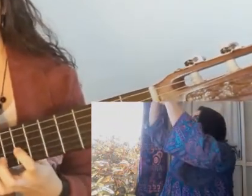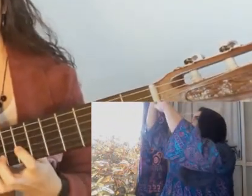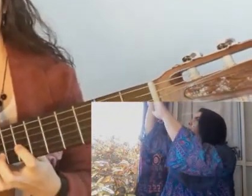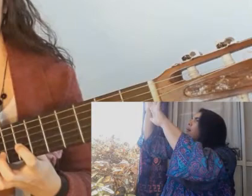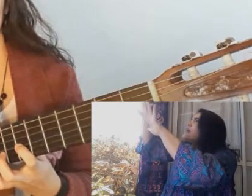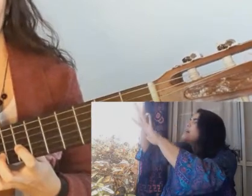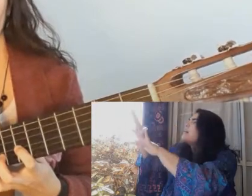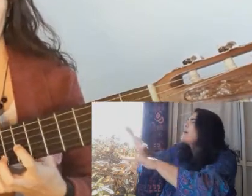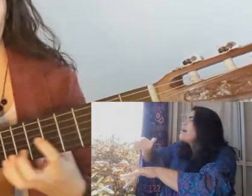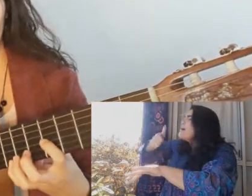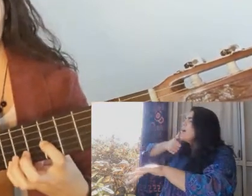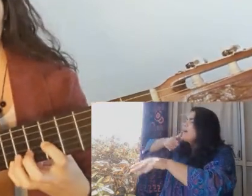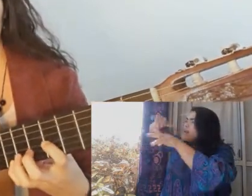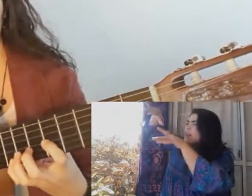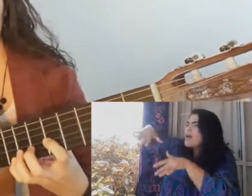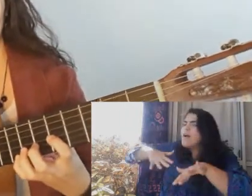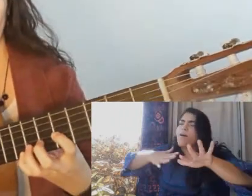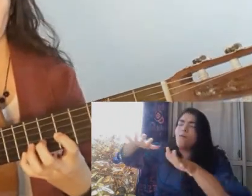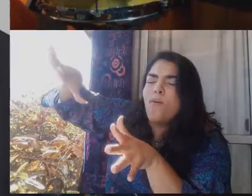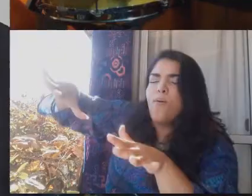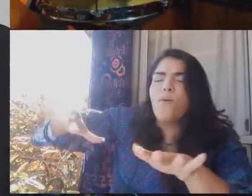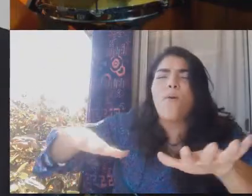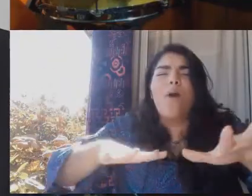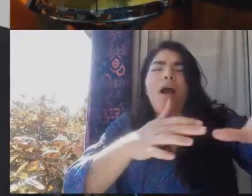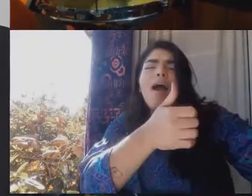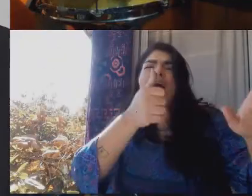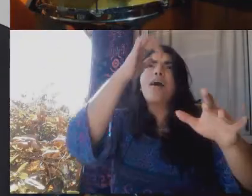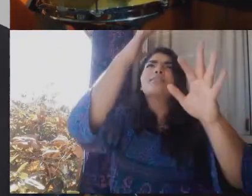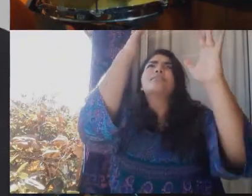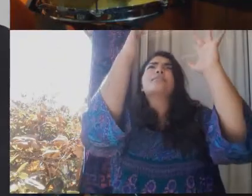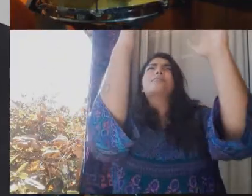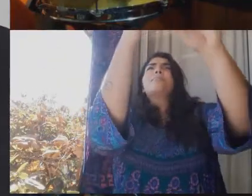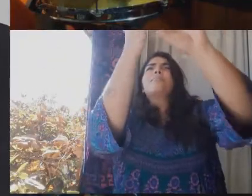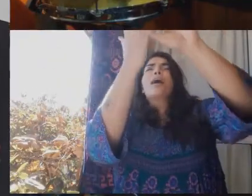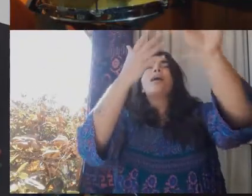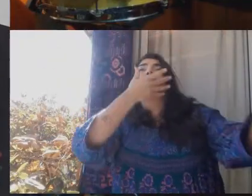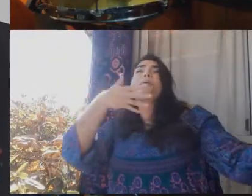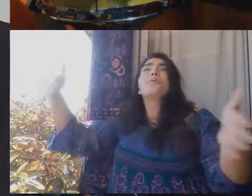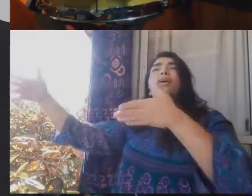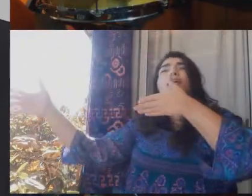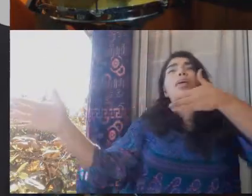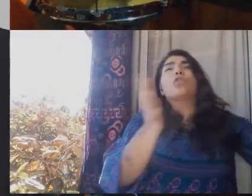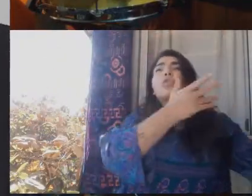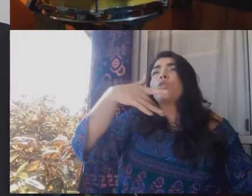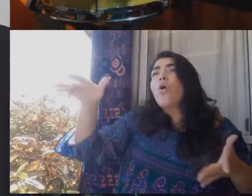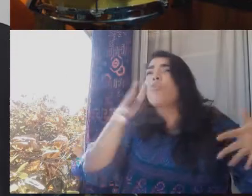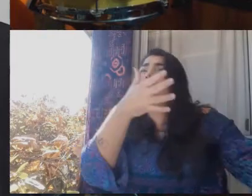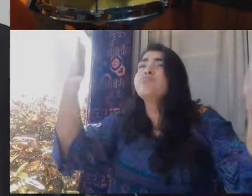es el agua y es la cepa. Es el viento que desaparece.